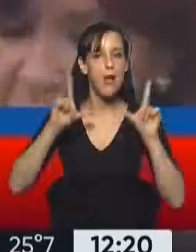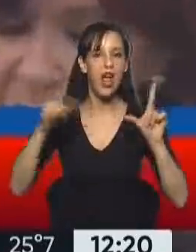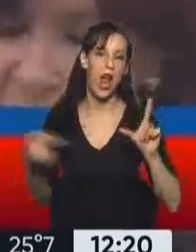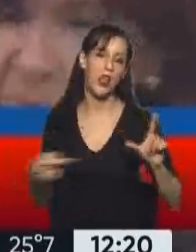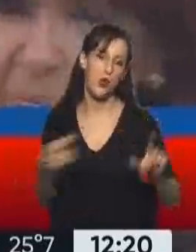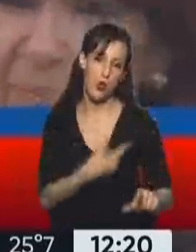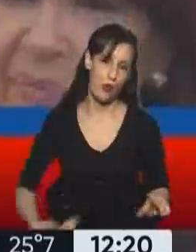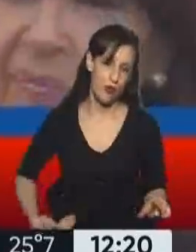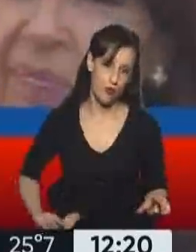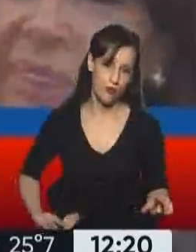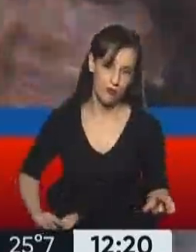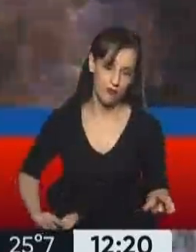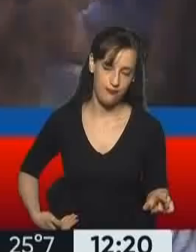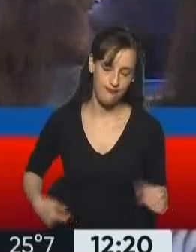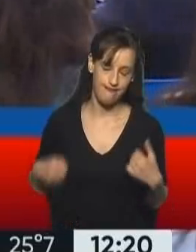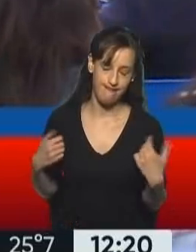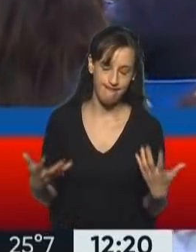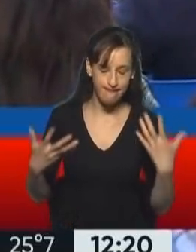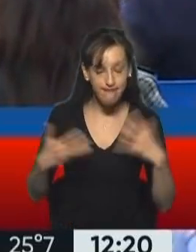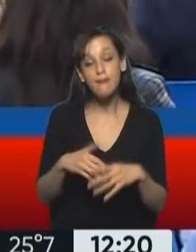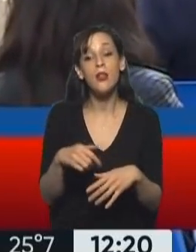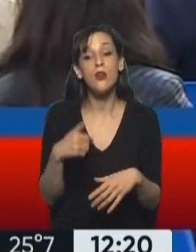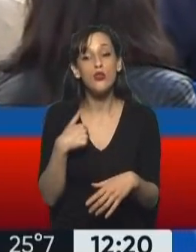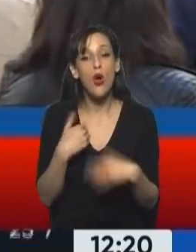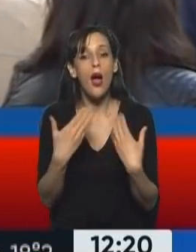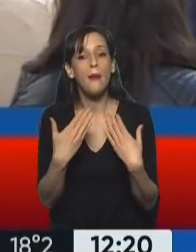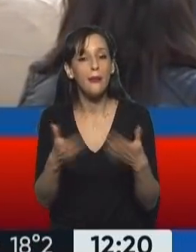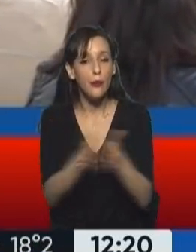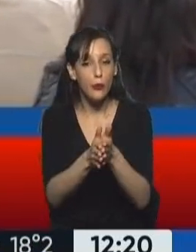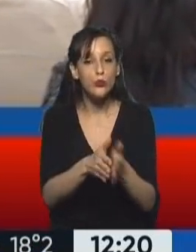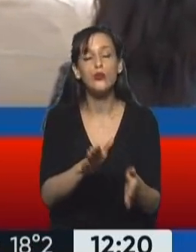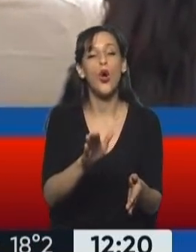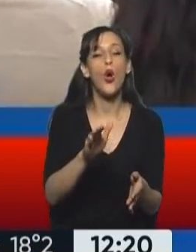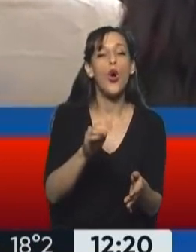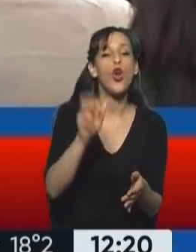increíble. Entonces lo hablé con la compañera Álvarez Rodríguez y con